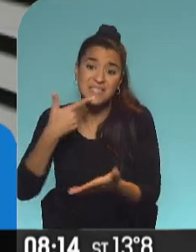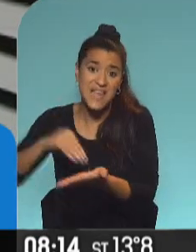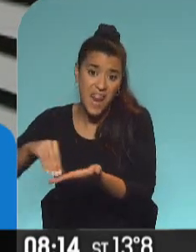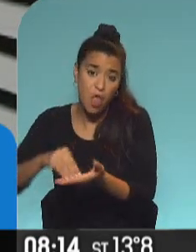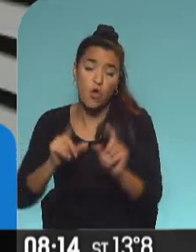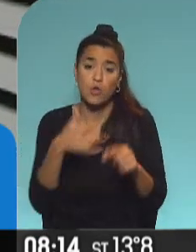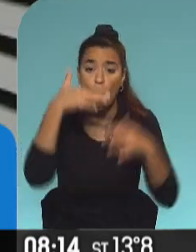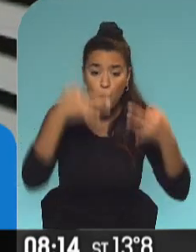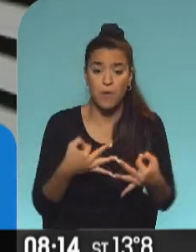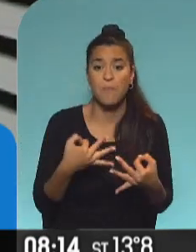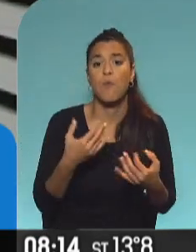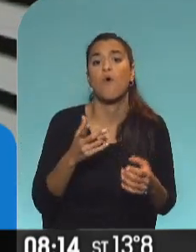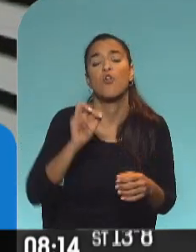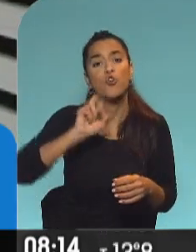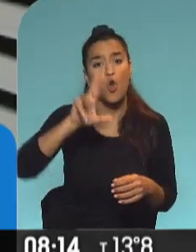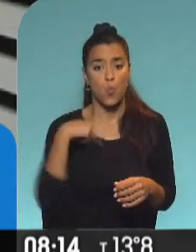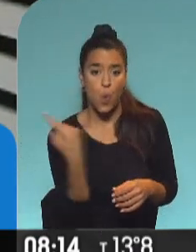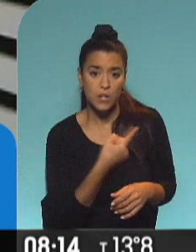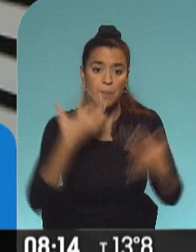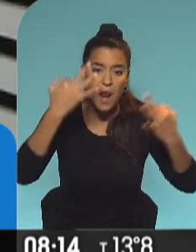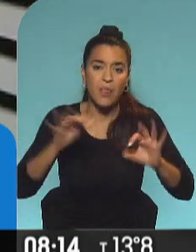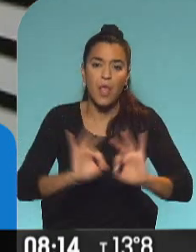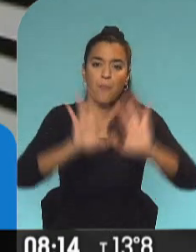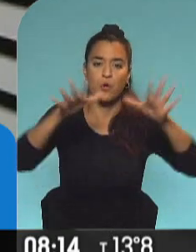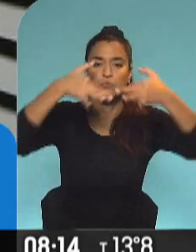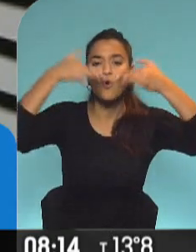cumplimos nuestra función para garantizar que el funcionamiento democrático se